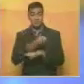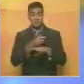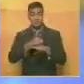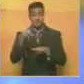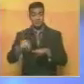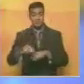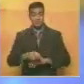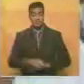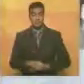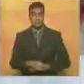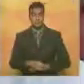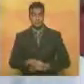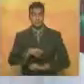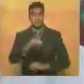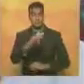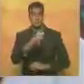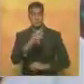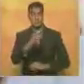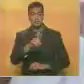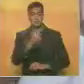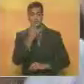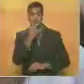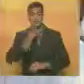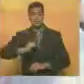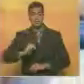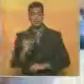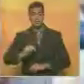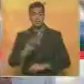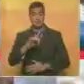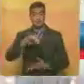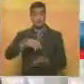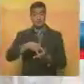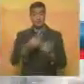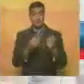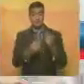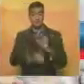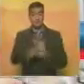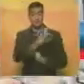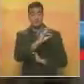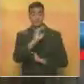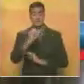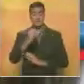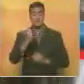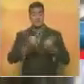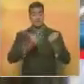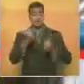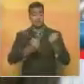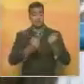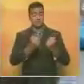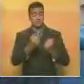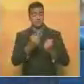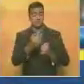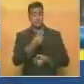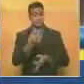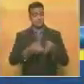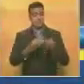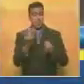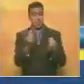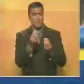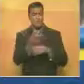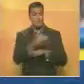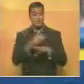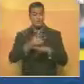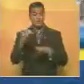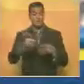gobierno nacional. María Corina señaló que la policía de Carabobo requiere más de 700 patrullas y aseguró que no se justifica cómo el Ejecutivo